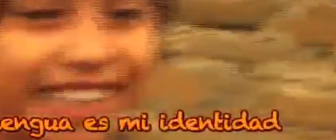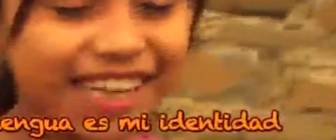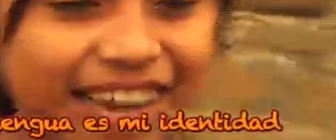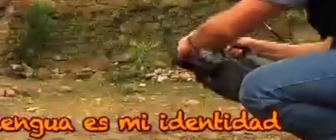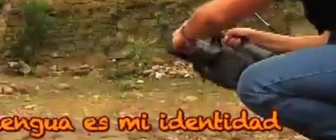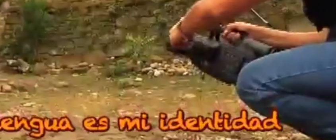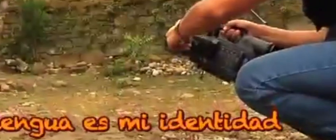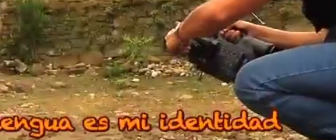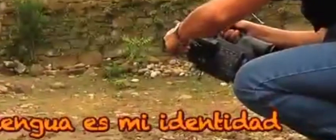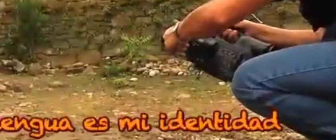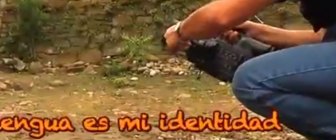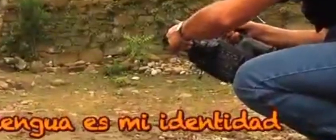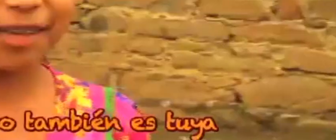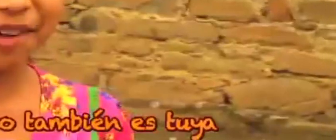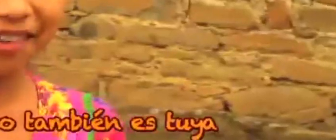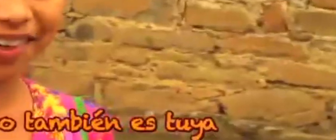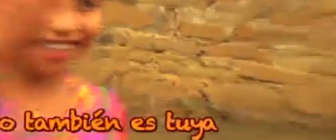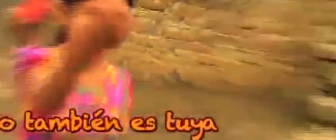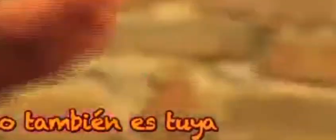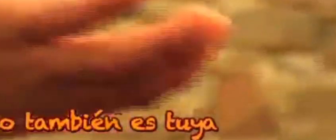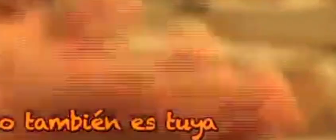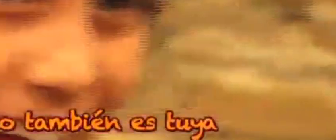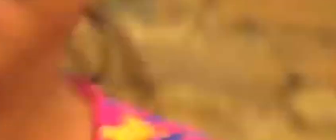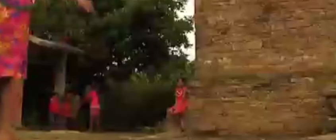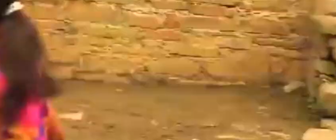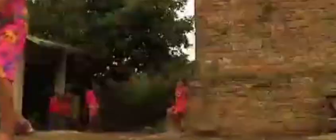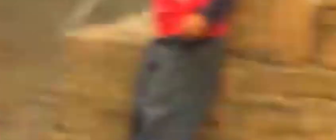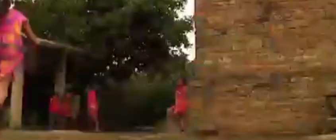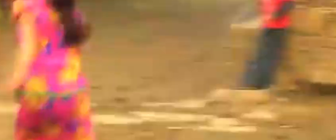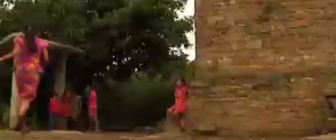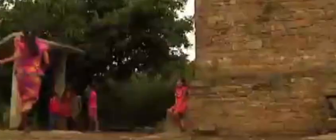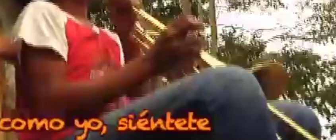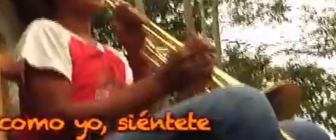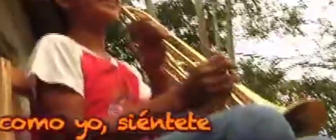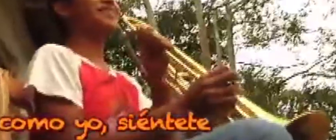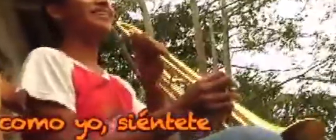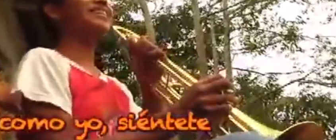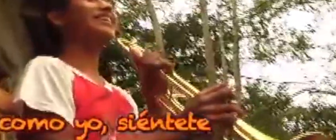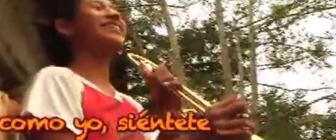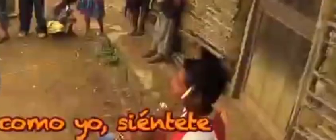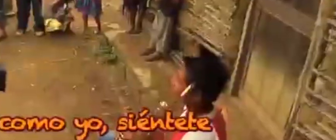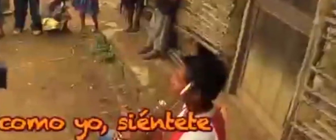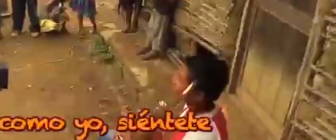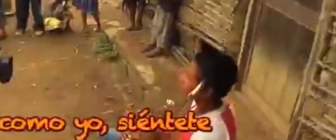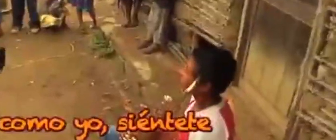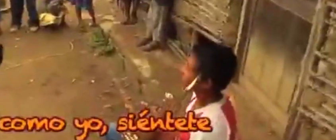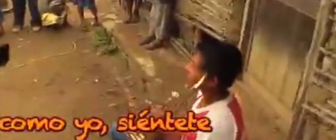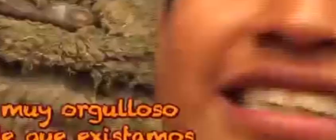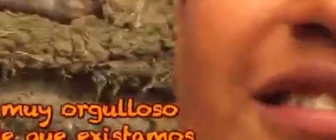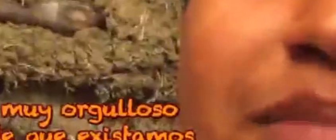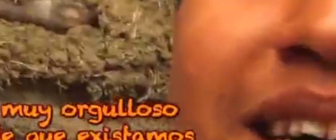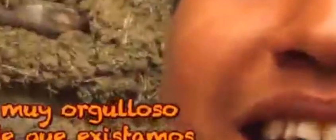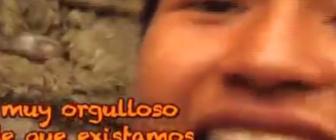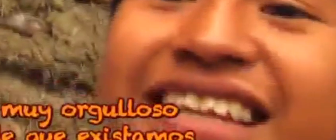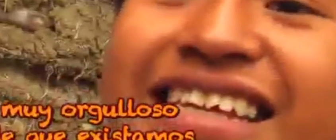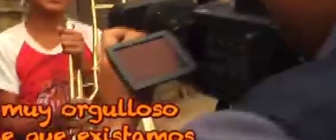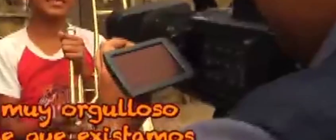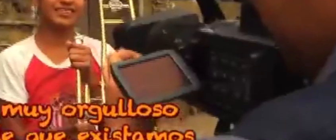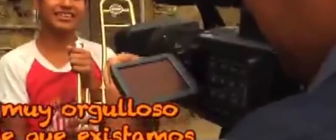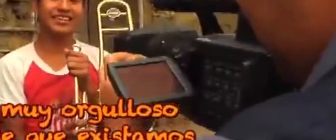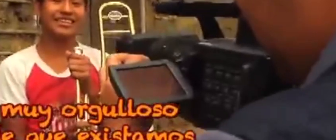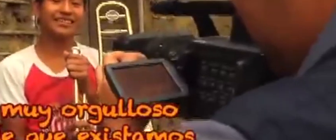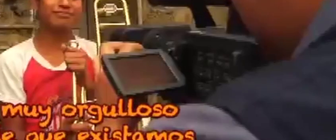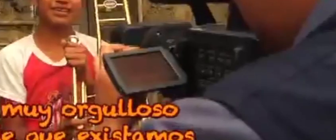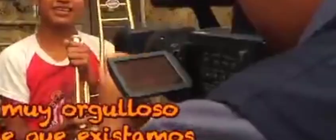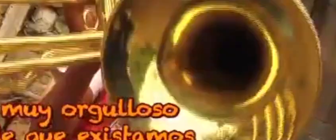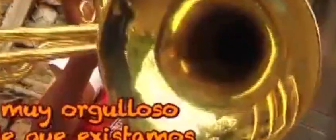Nino camanas ni tlena y pas mutlalte pas nunca tenta. Que mina, Juan, no que estás, yo pague el dente, esto